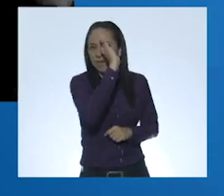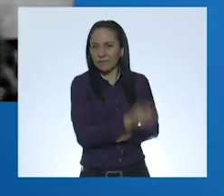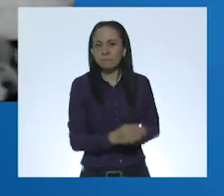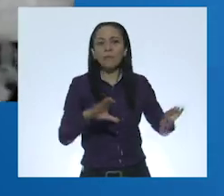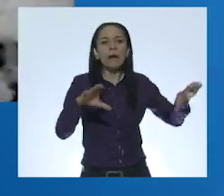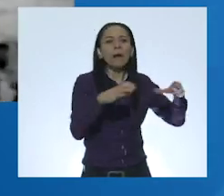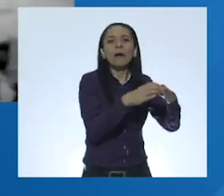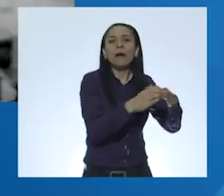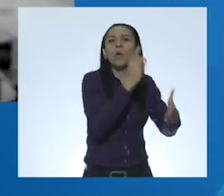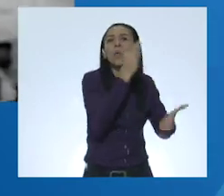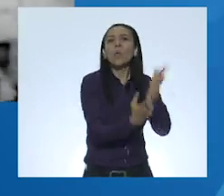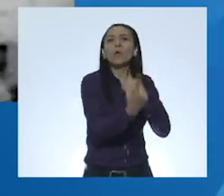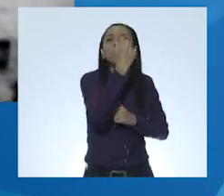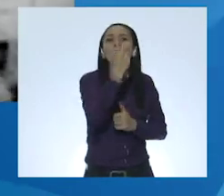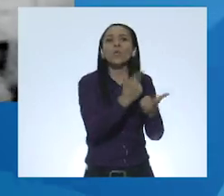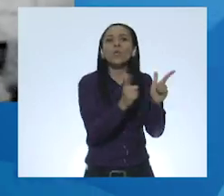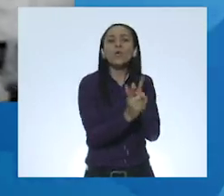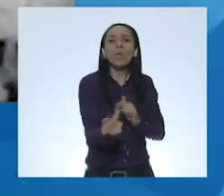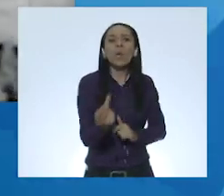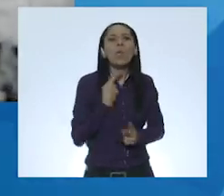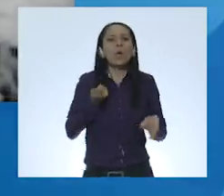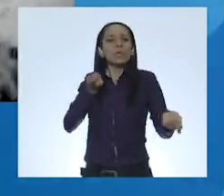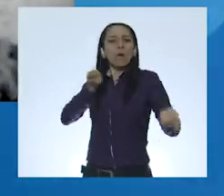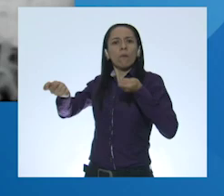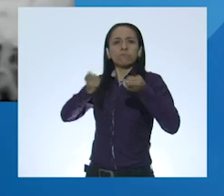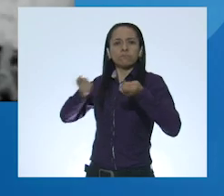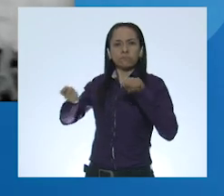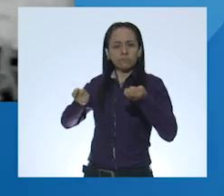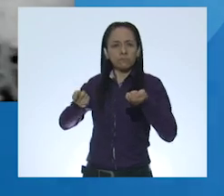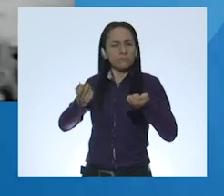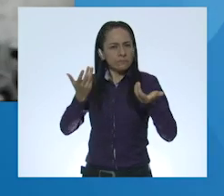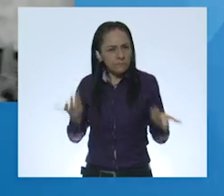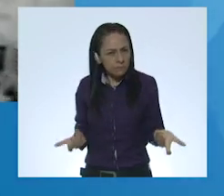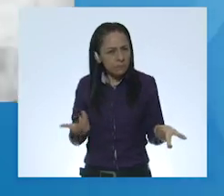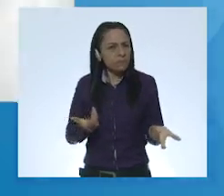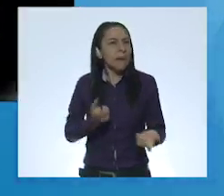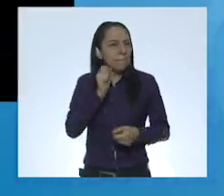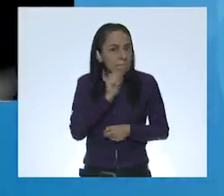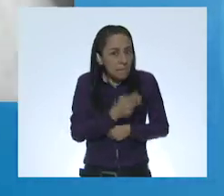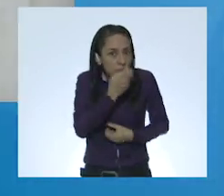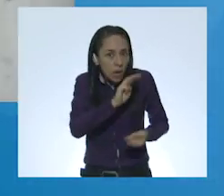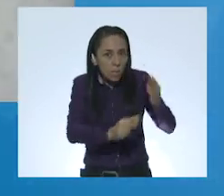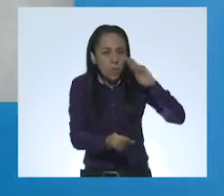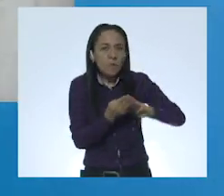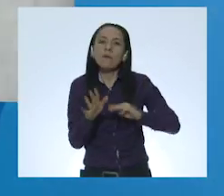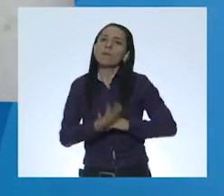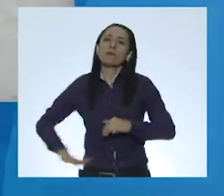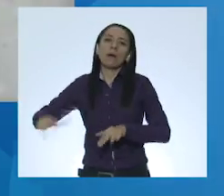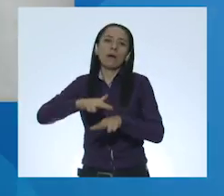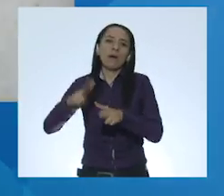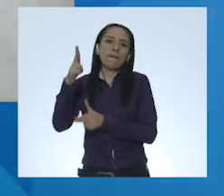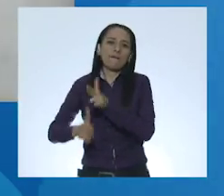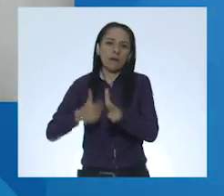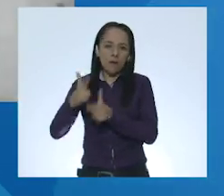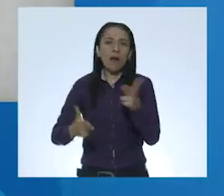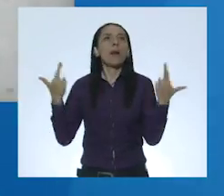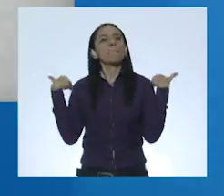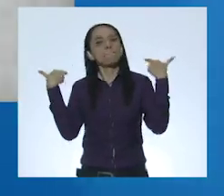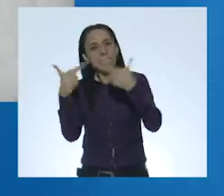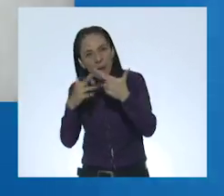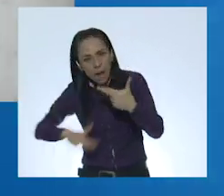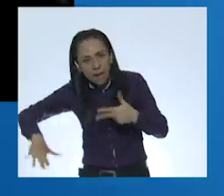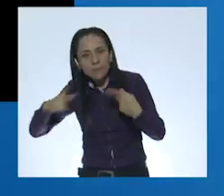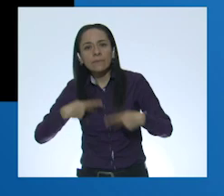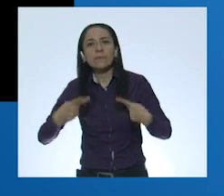a la sociedad. Por esta misma causa, ya habían levantado la voz ferrocarrileros, maestros y